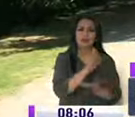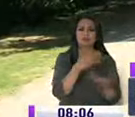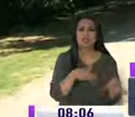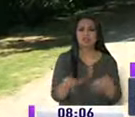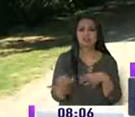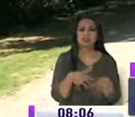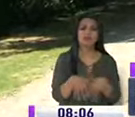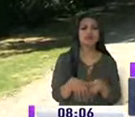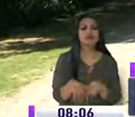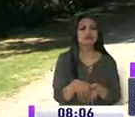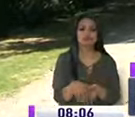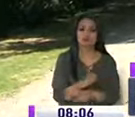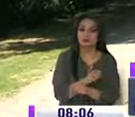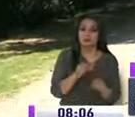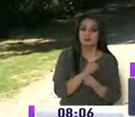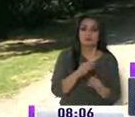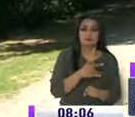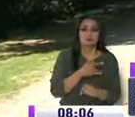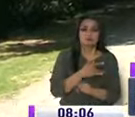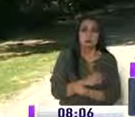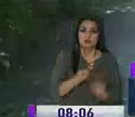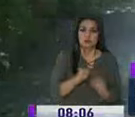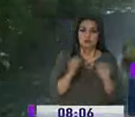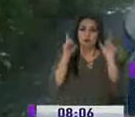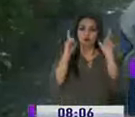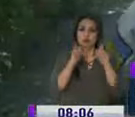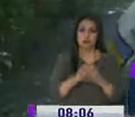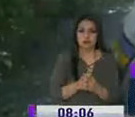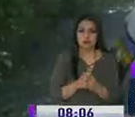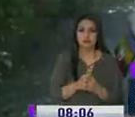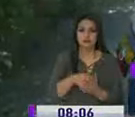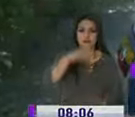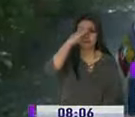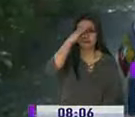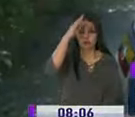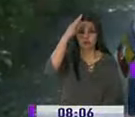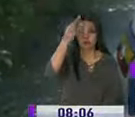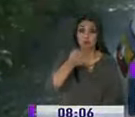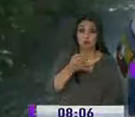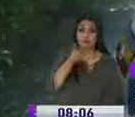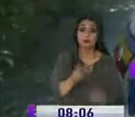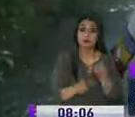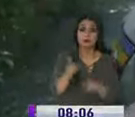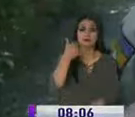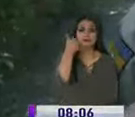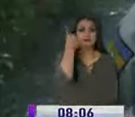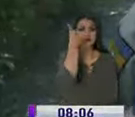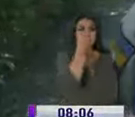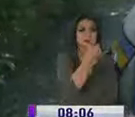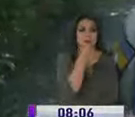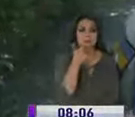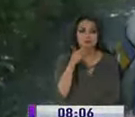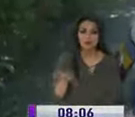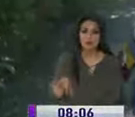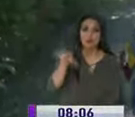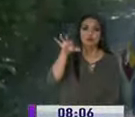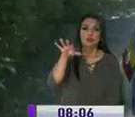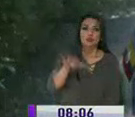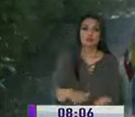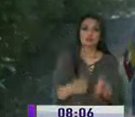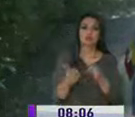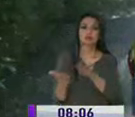cotidianas, se llevaron el susto de sus vidas. La Policía Nacional era alertada sobre la localización y ubicación de un